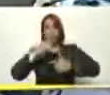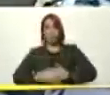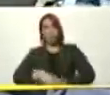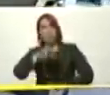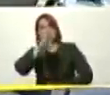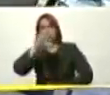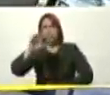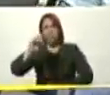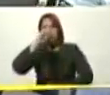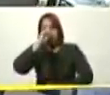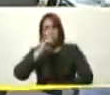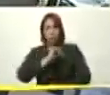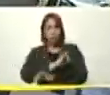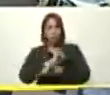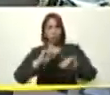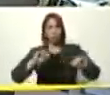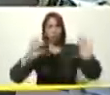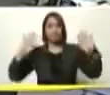30 años ya.